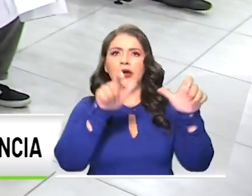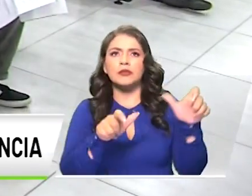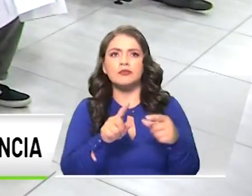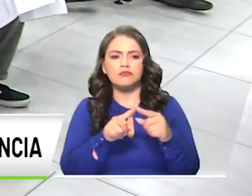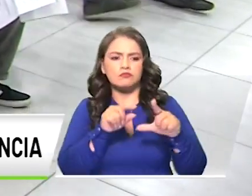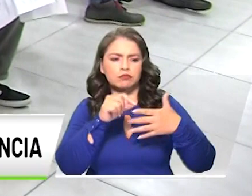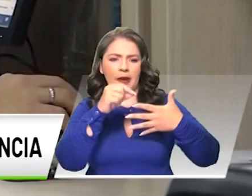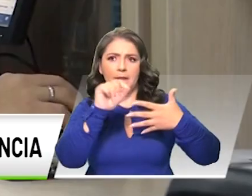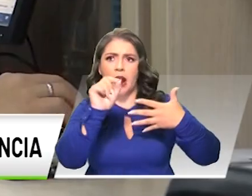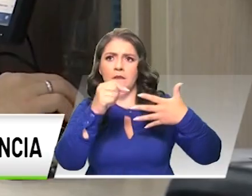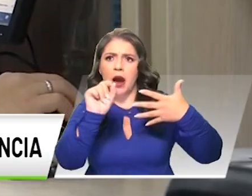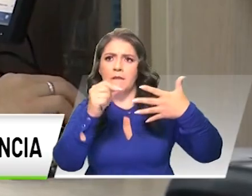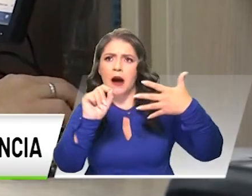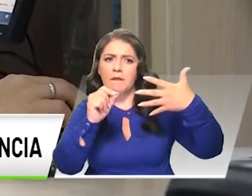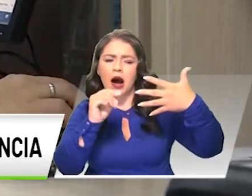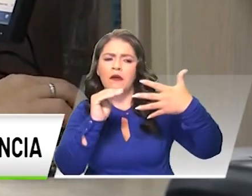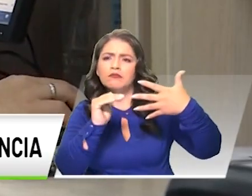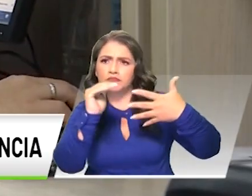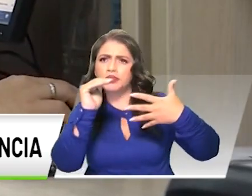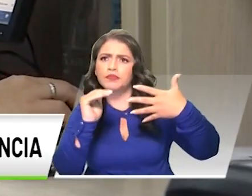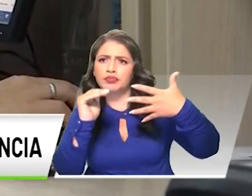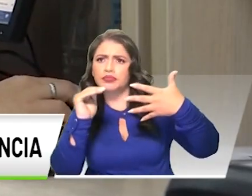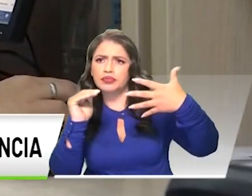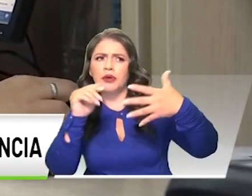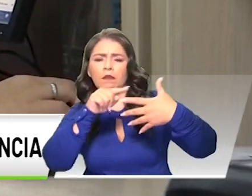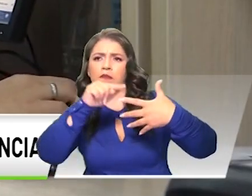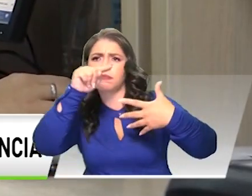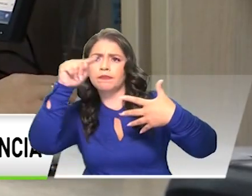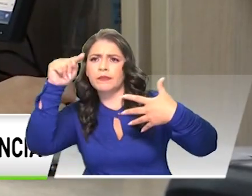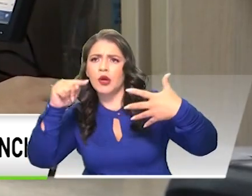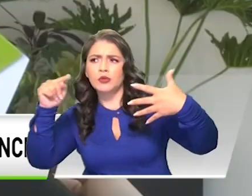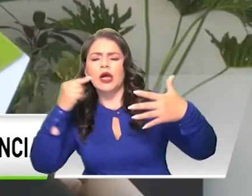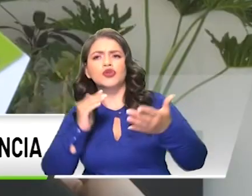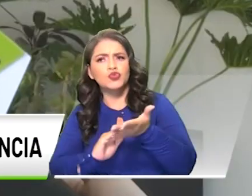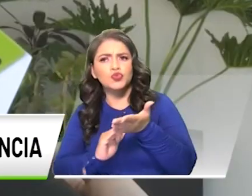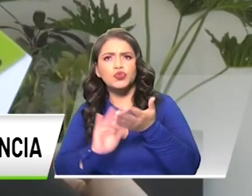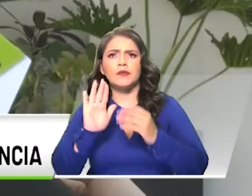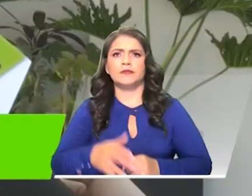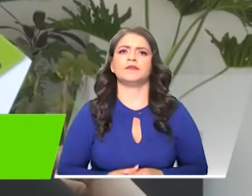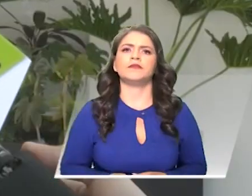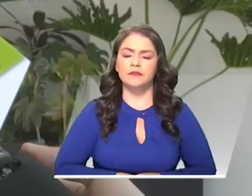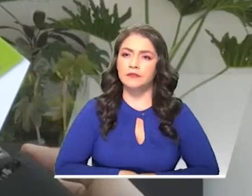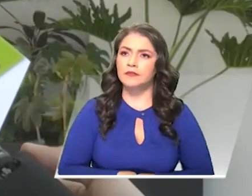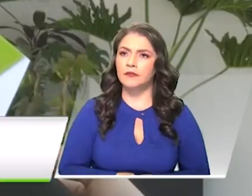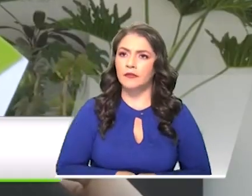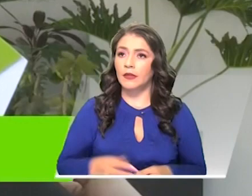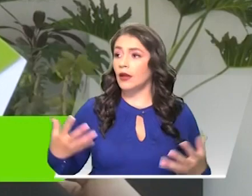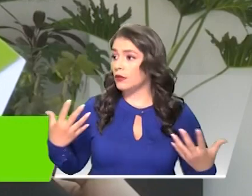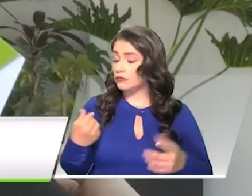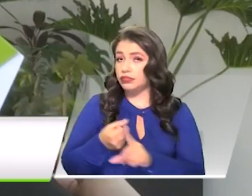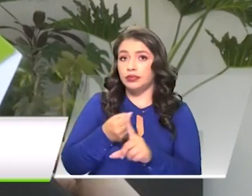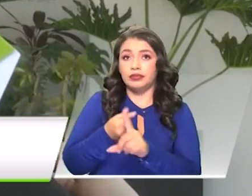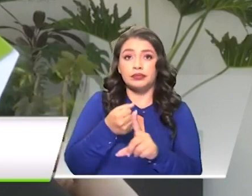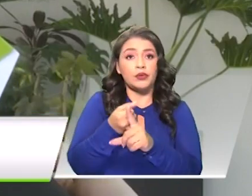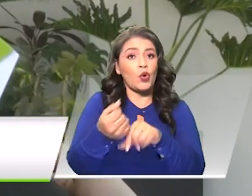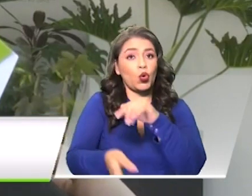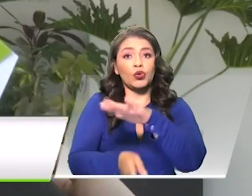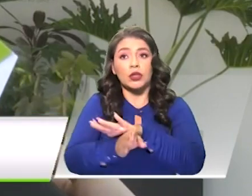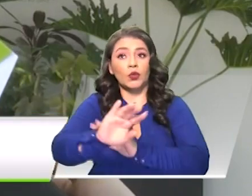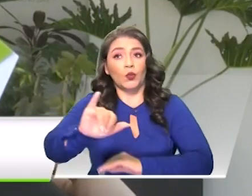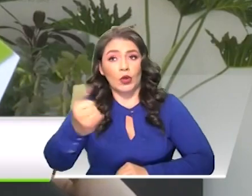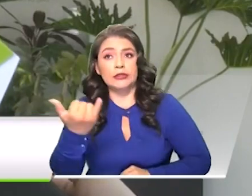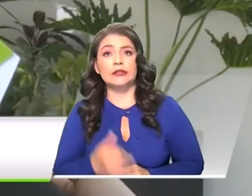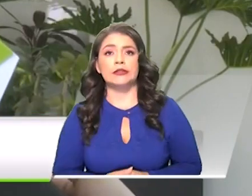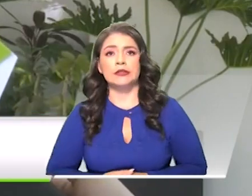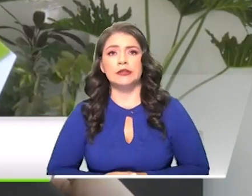indicadores solicitados por la Superintendencia de Salud ya se hayan subsanado. Hay que seguir insistiendo que Sabia Salud pueda